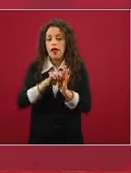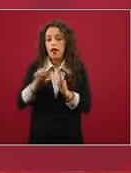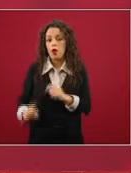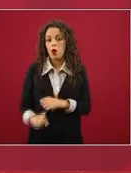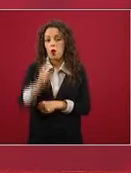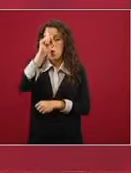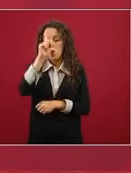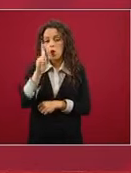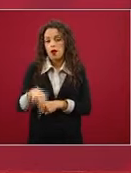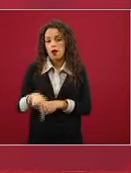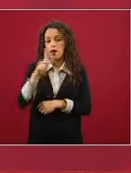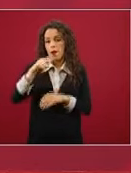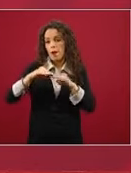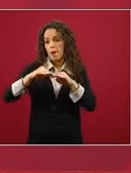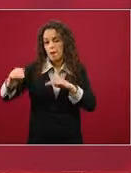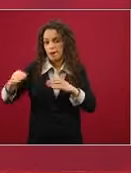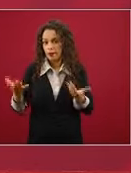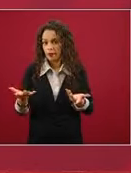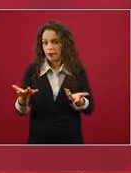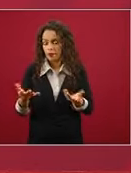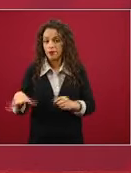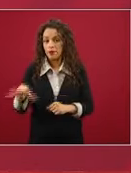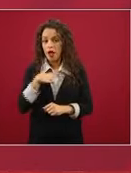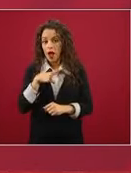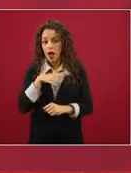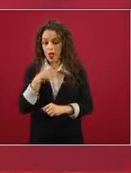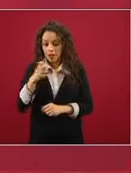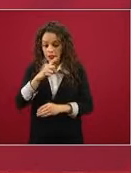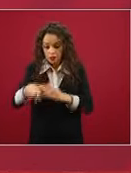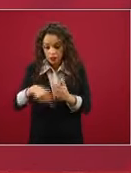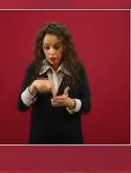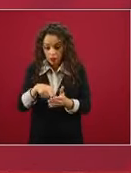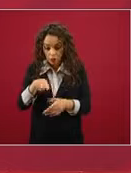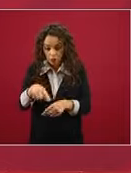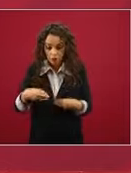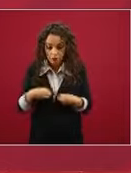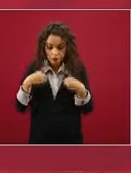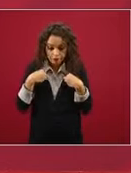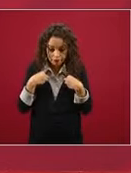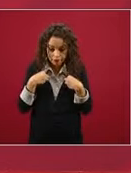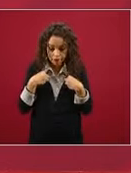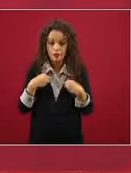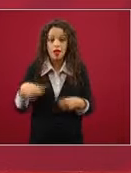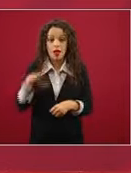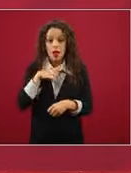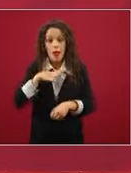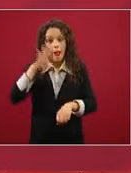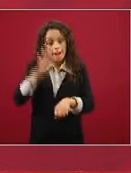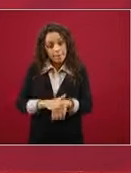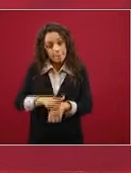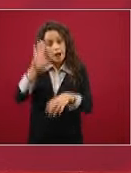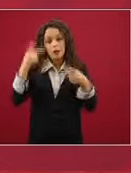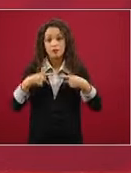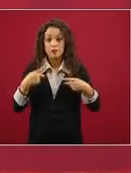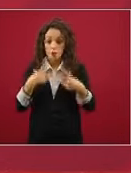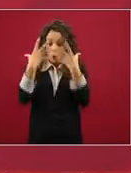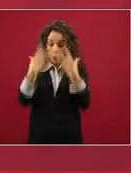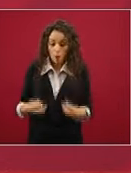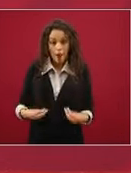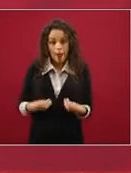se encuentran en un espacio, y entre más densas sean las poblaciones,